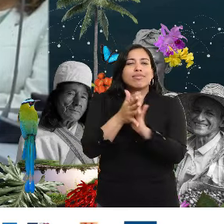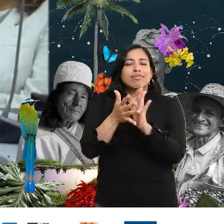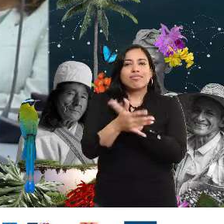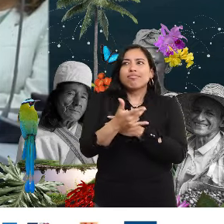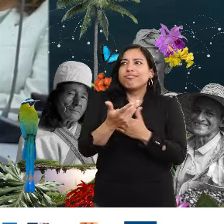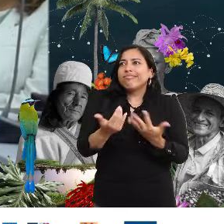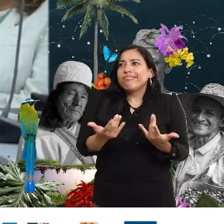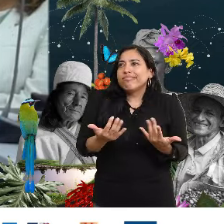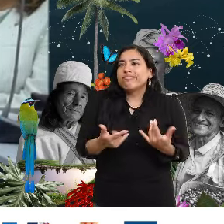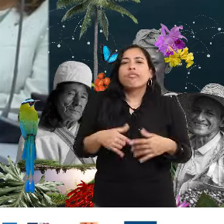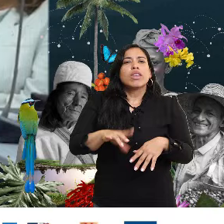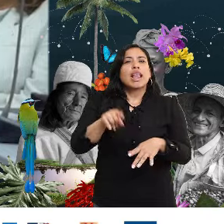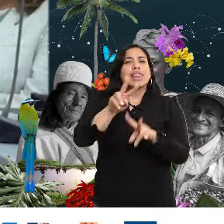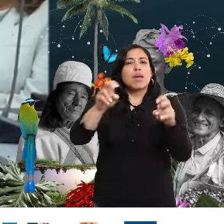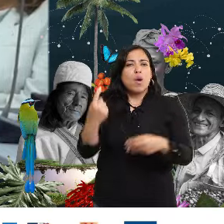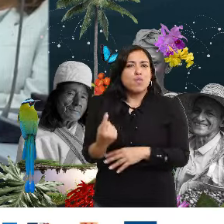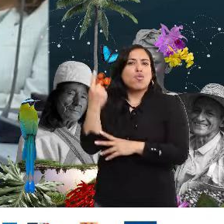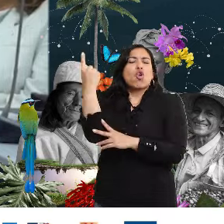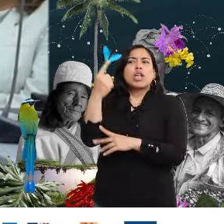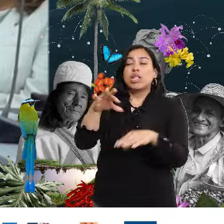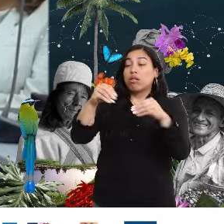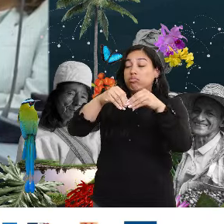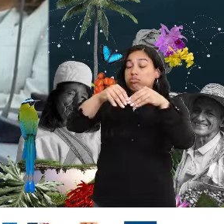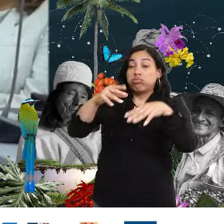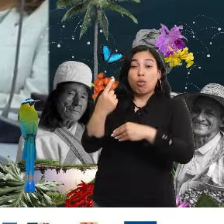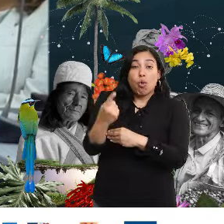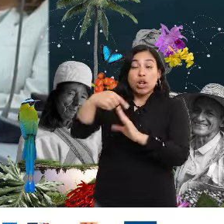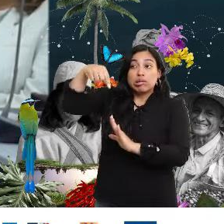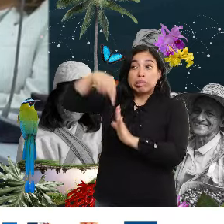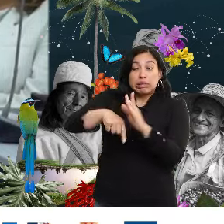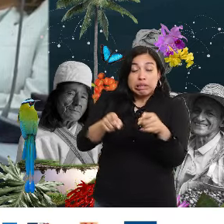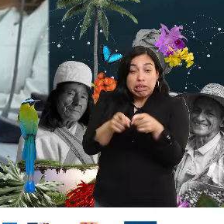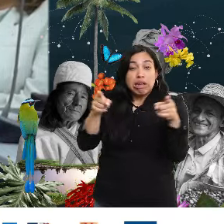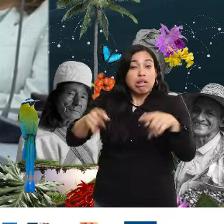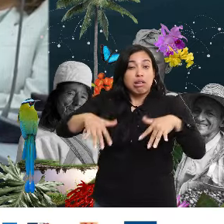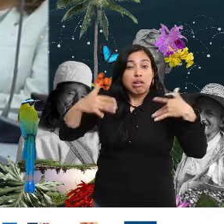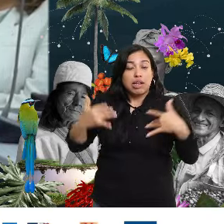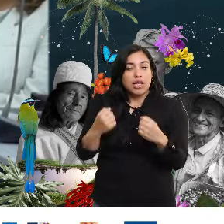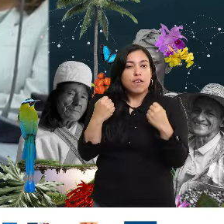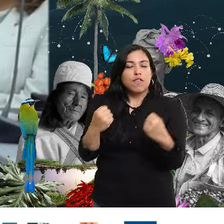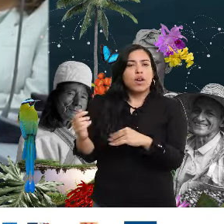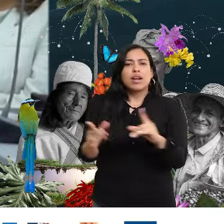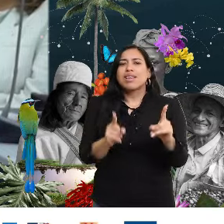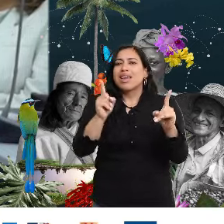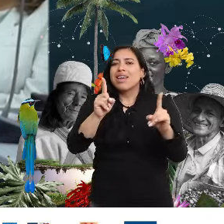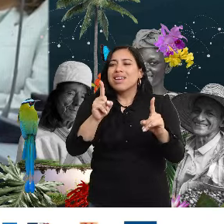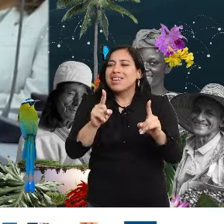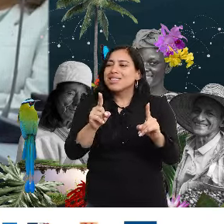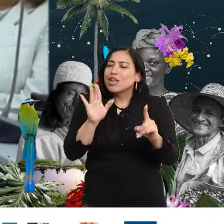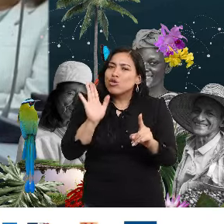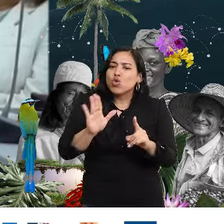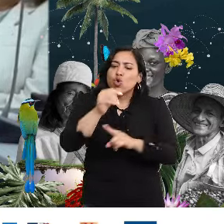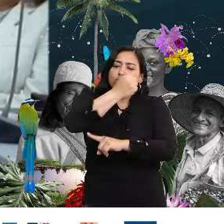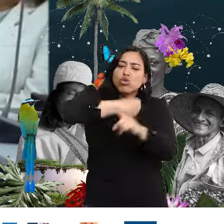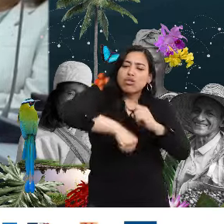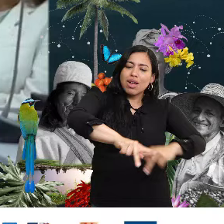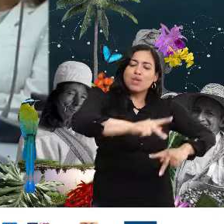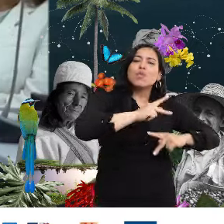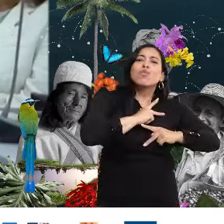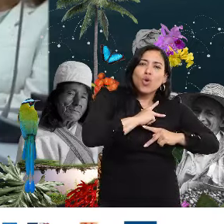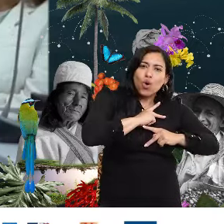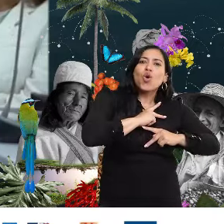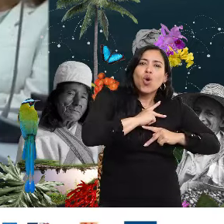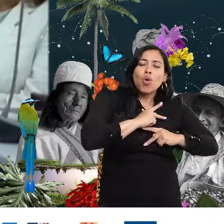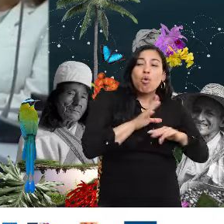de cuestiones políticas muy estructurales y de fondo. Entonces, esa apropiación social de